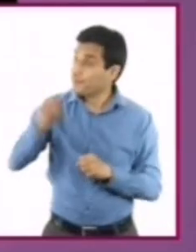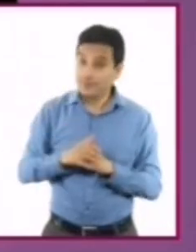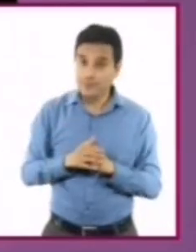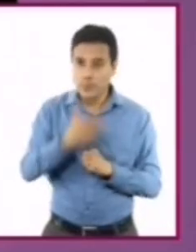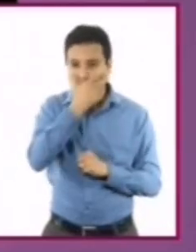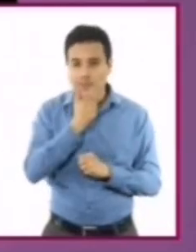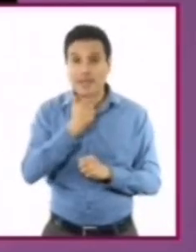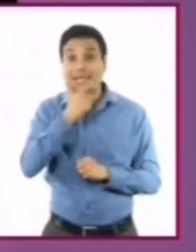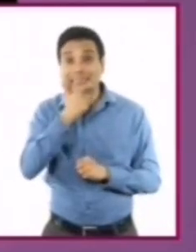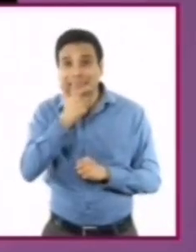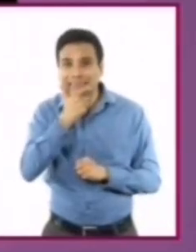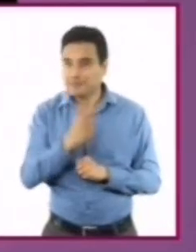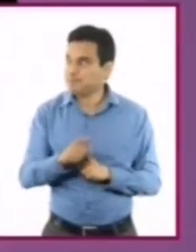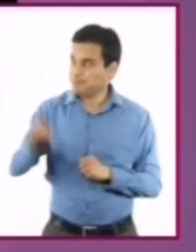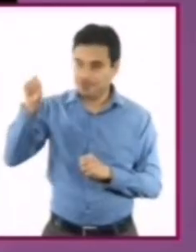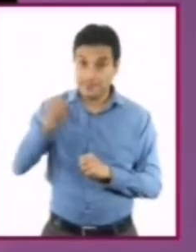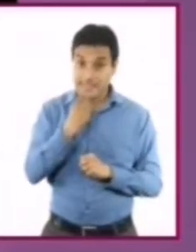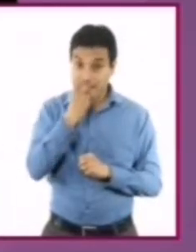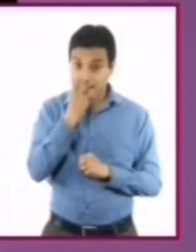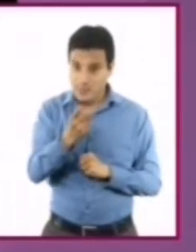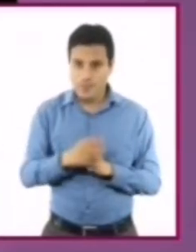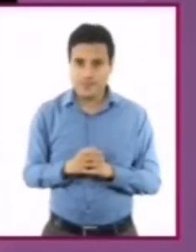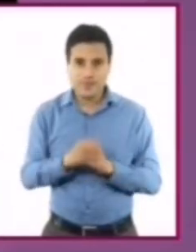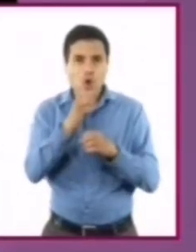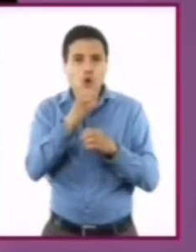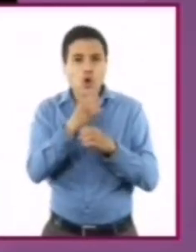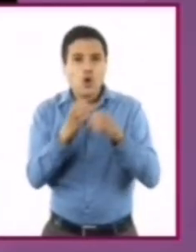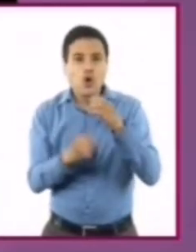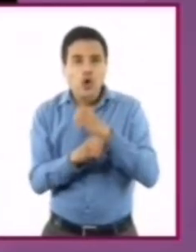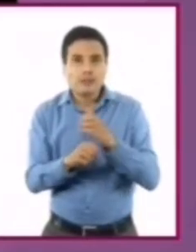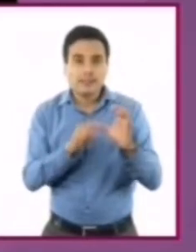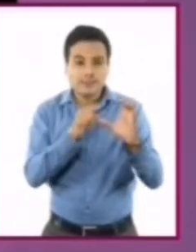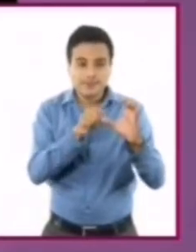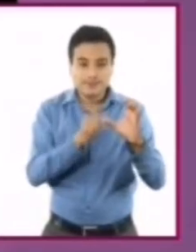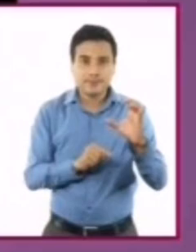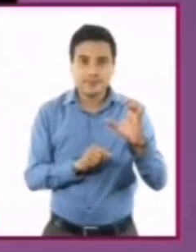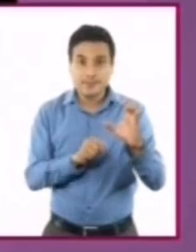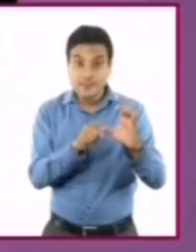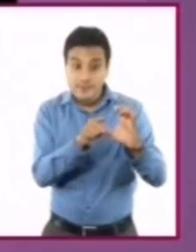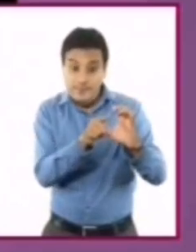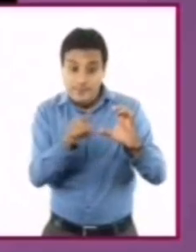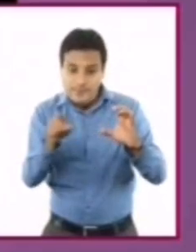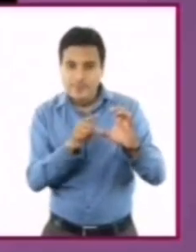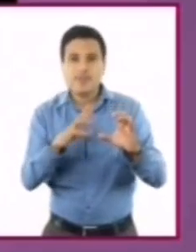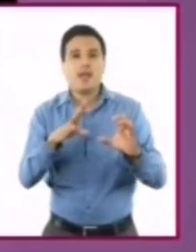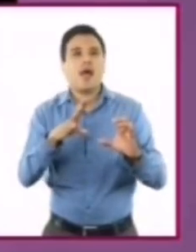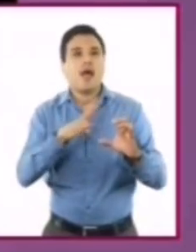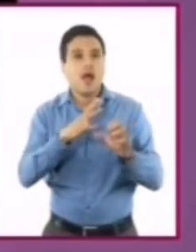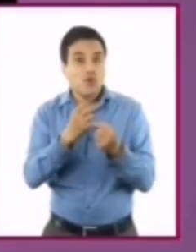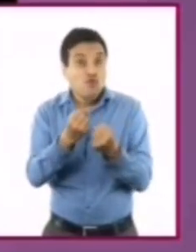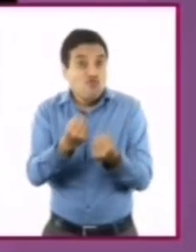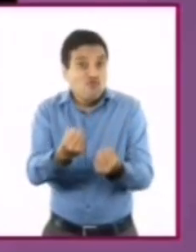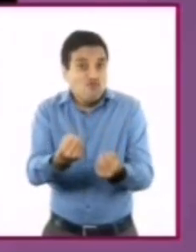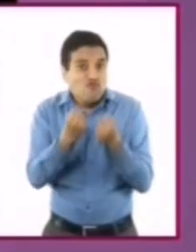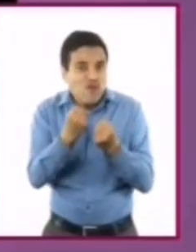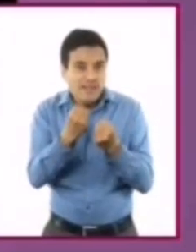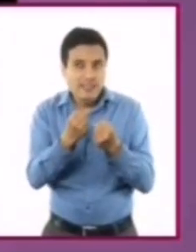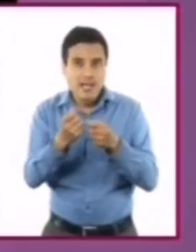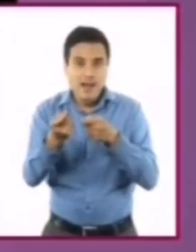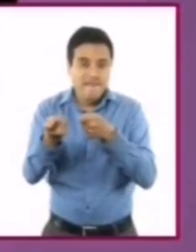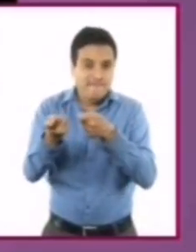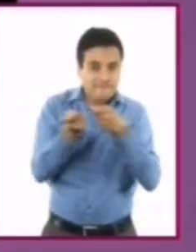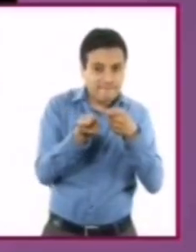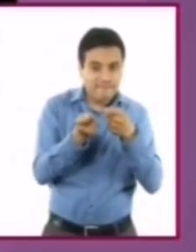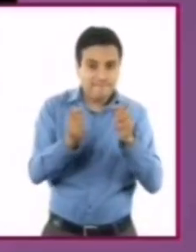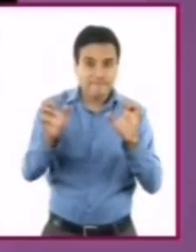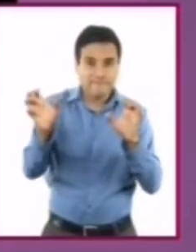inglés Robert Hooke sostuvo que los cuerpos celestes tenían una fuerza que los dirigía hacia su centro y que la atracción era más fuerte cuanto